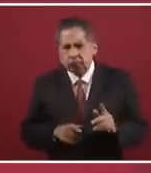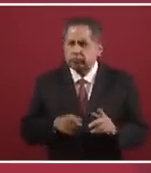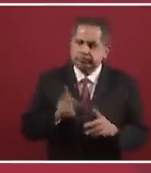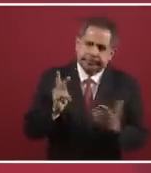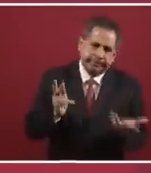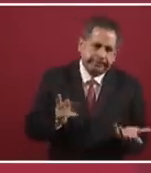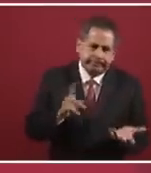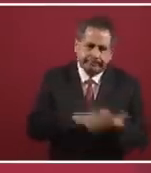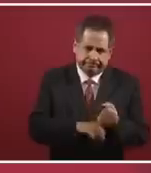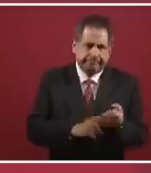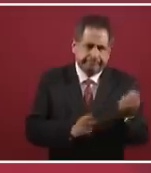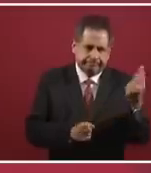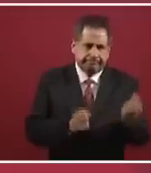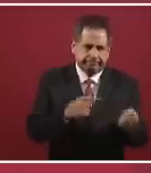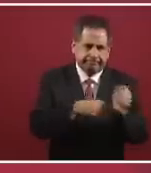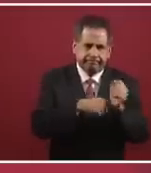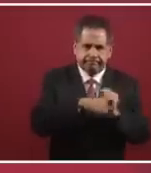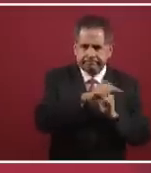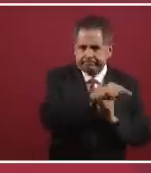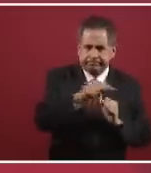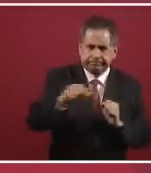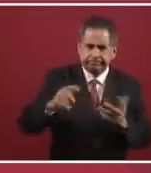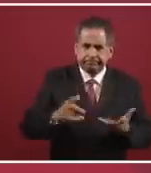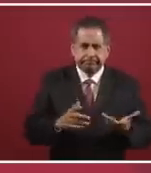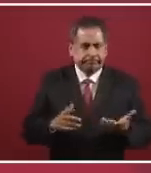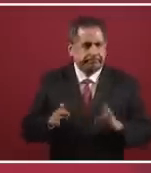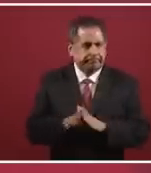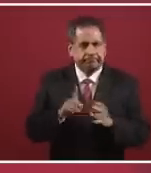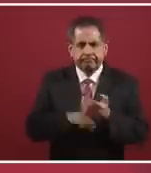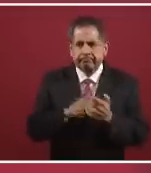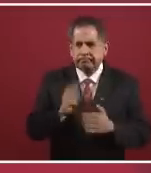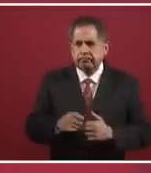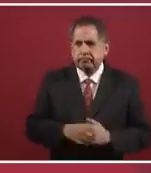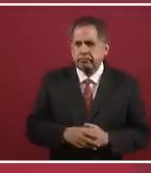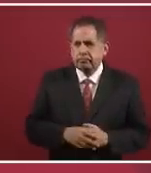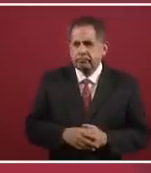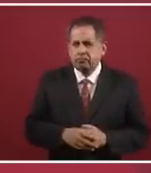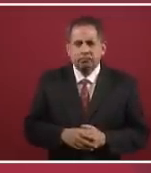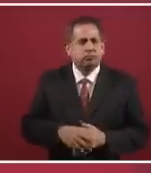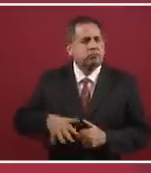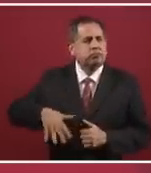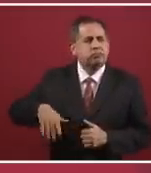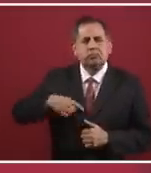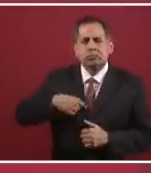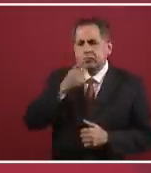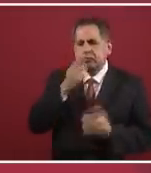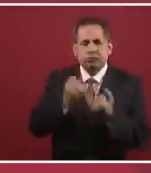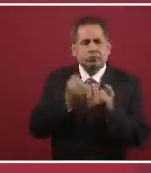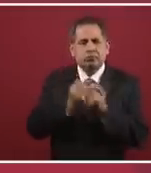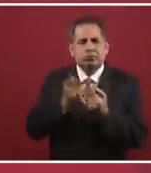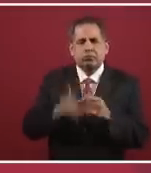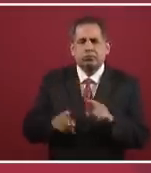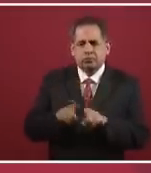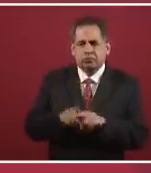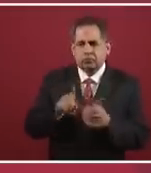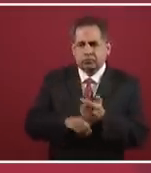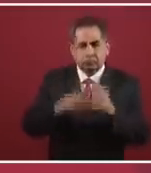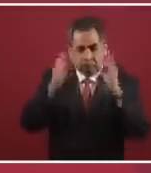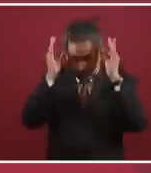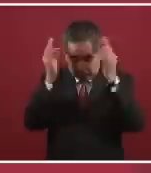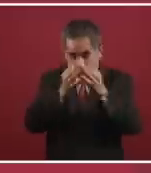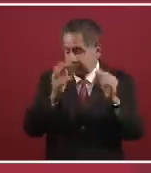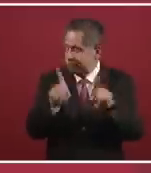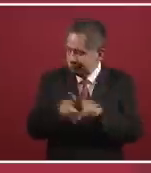que esté y es común lo que nosotros tenemos acá de aduanas